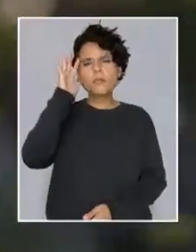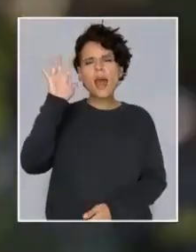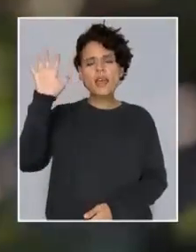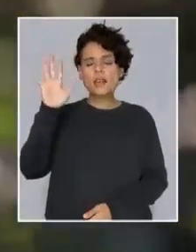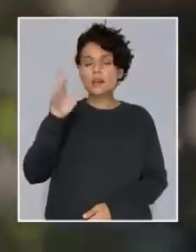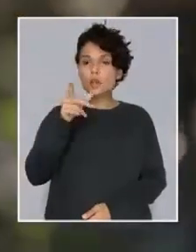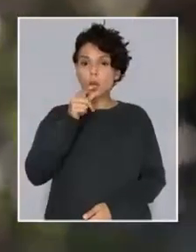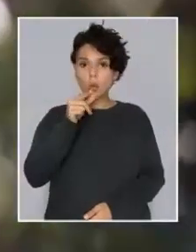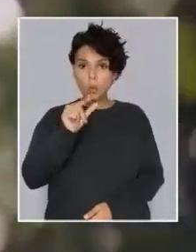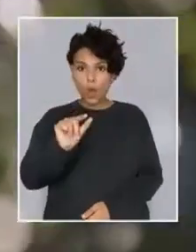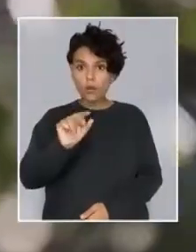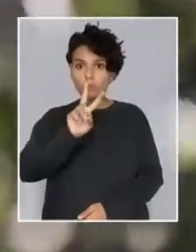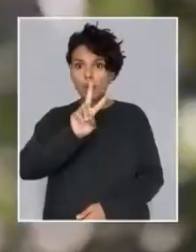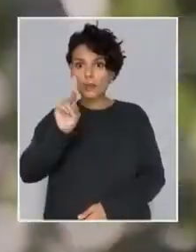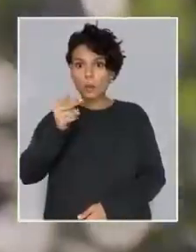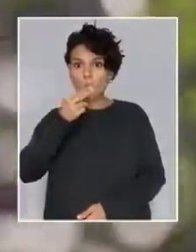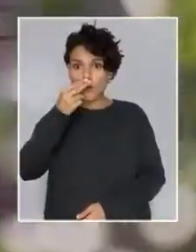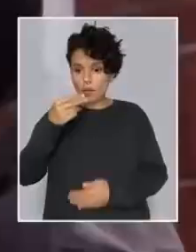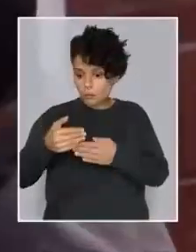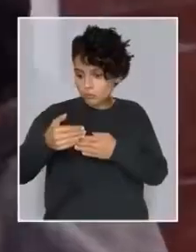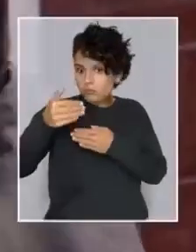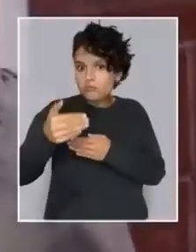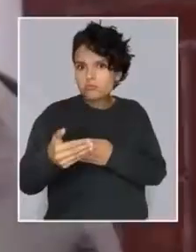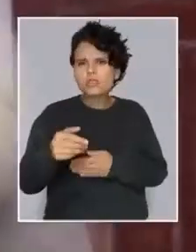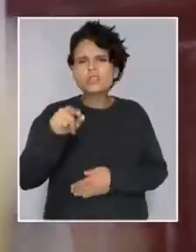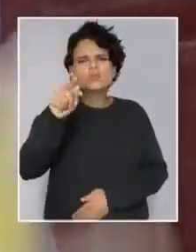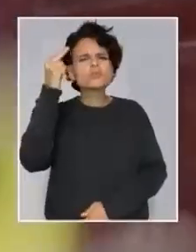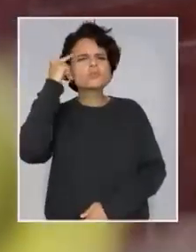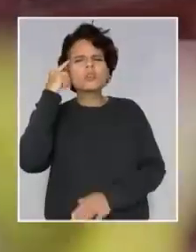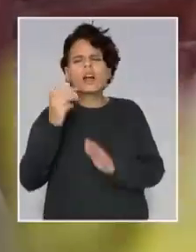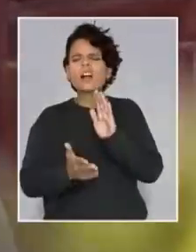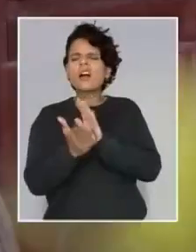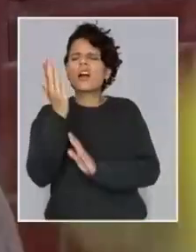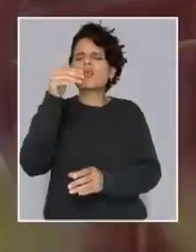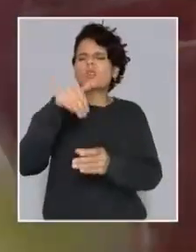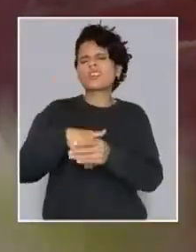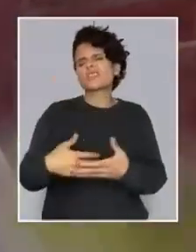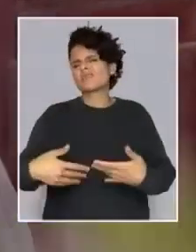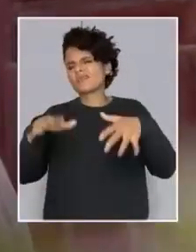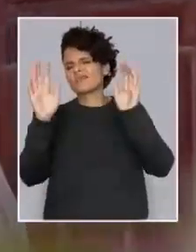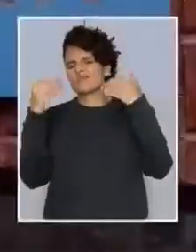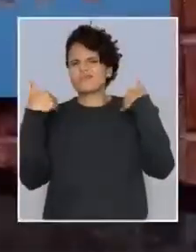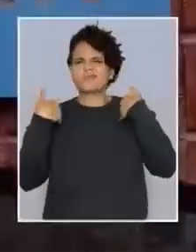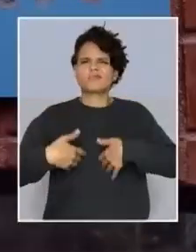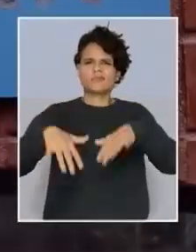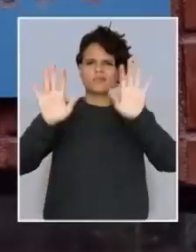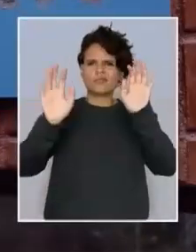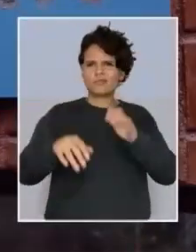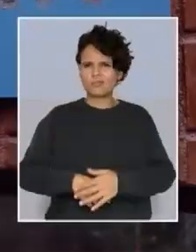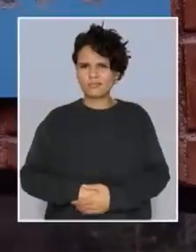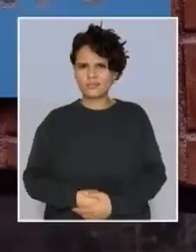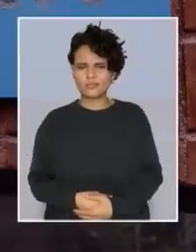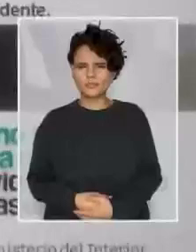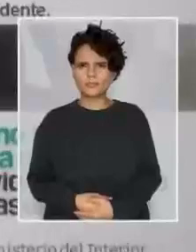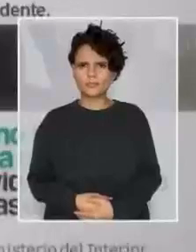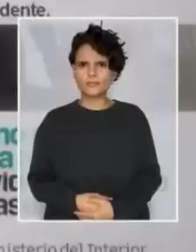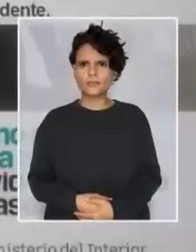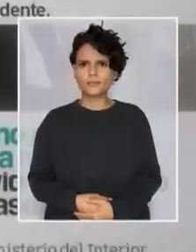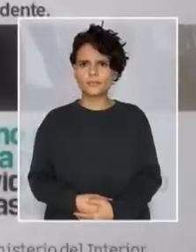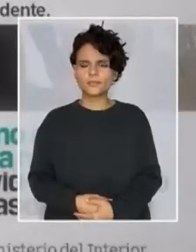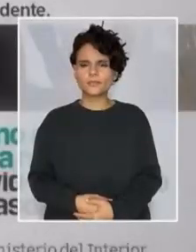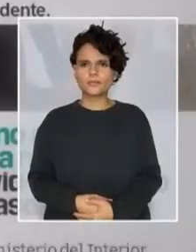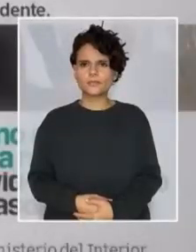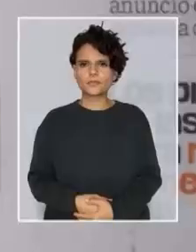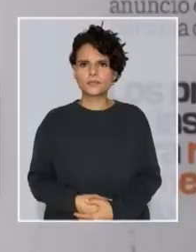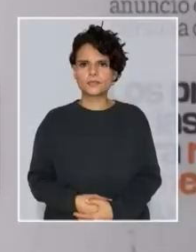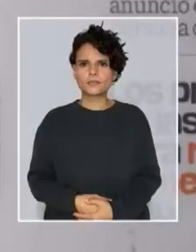Imagínate que es 21 de noviembre. Ahora, en unos días más. Y tú pensaste que no era importante salir a votar. Y no saliste.